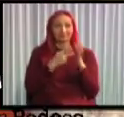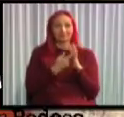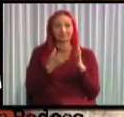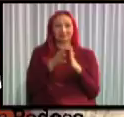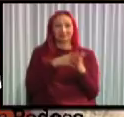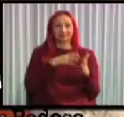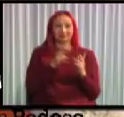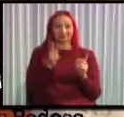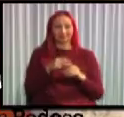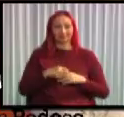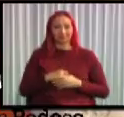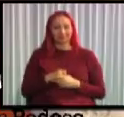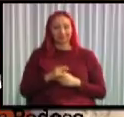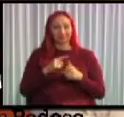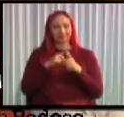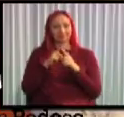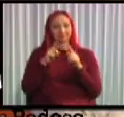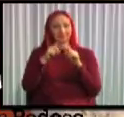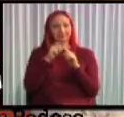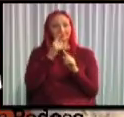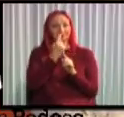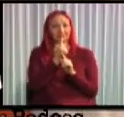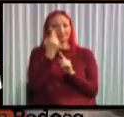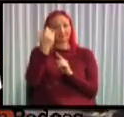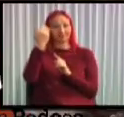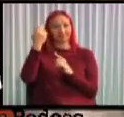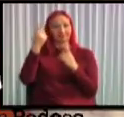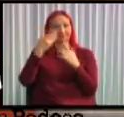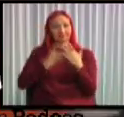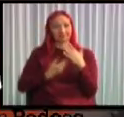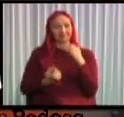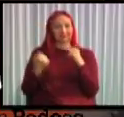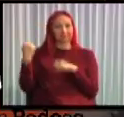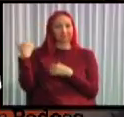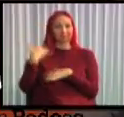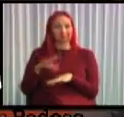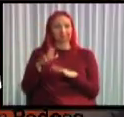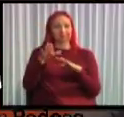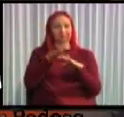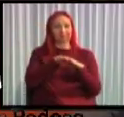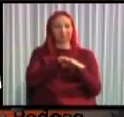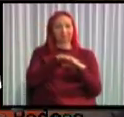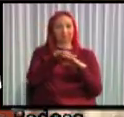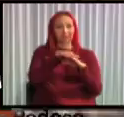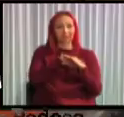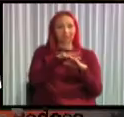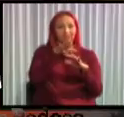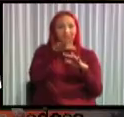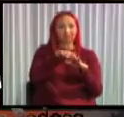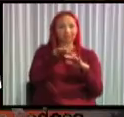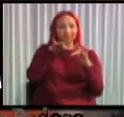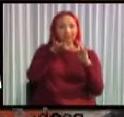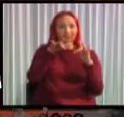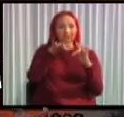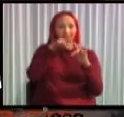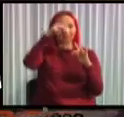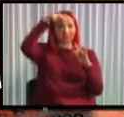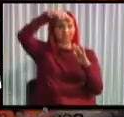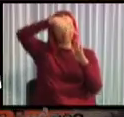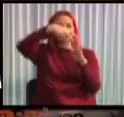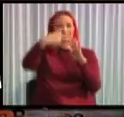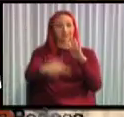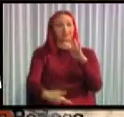desastre fuera peor. Más de uno también nos pasó algunos chascos que habían láminas transparentes, nos paramos ahí